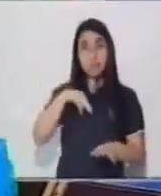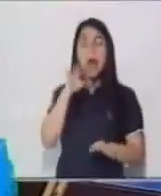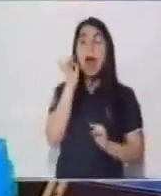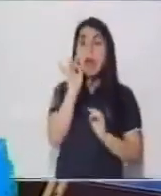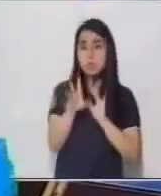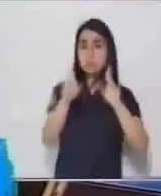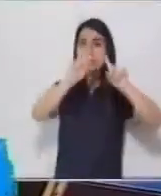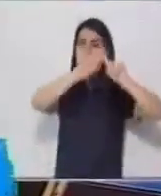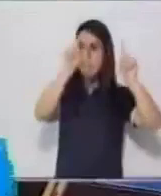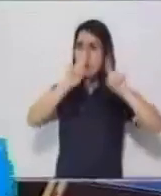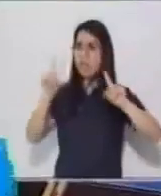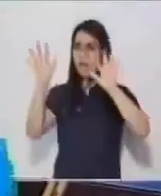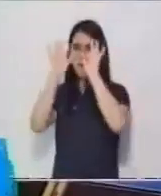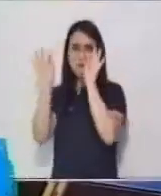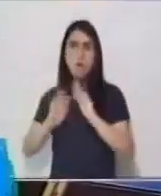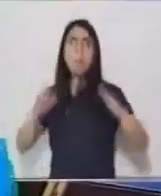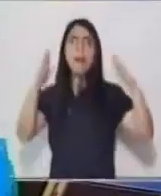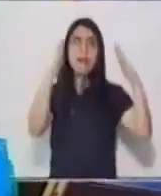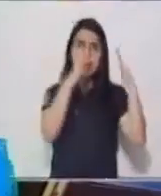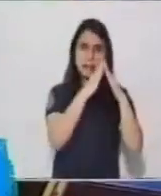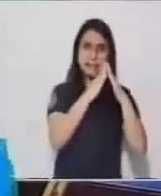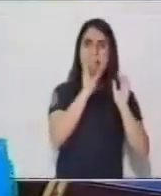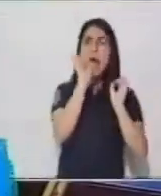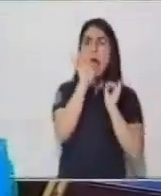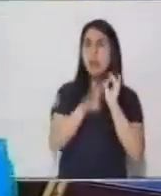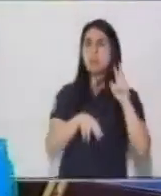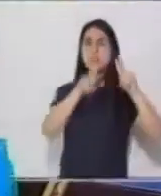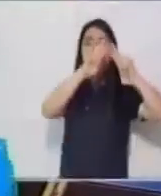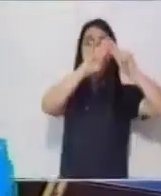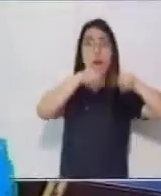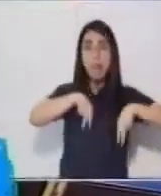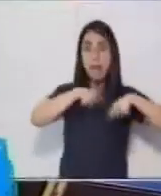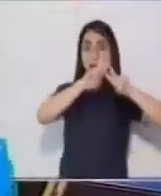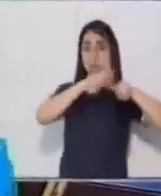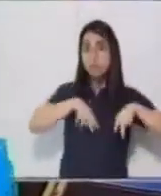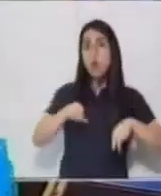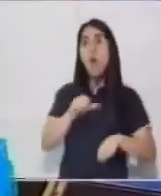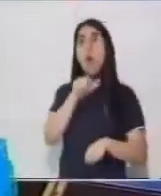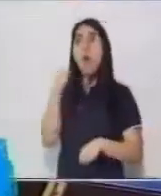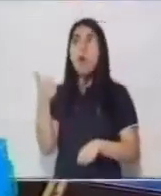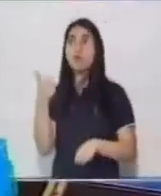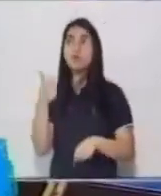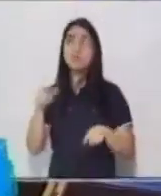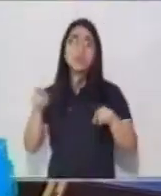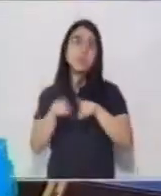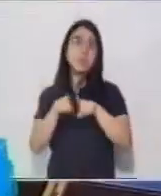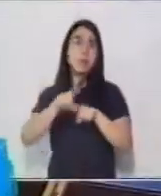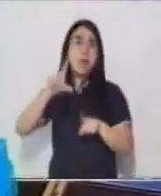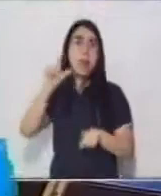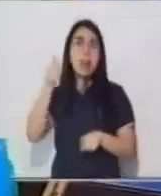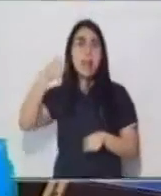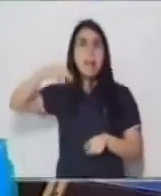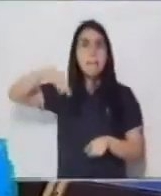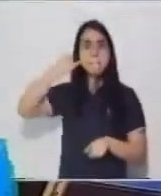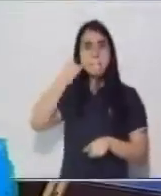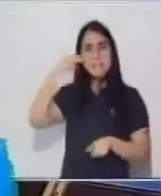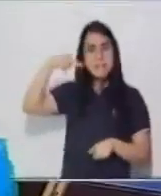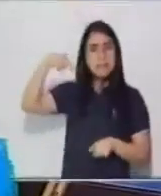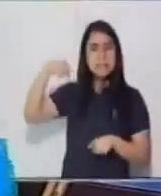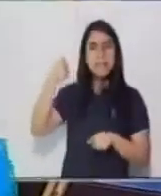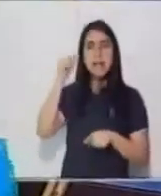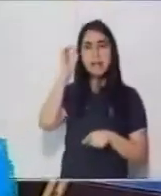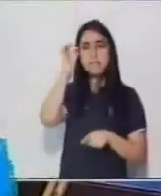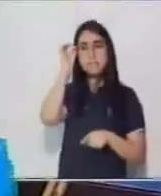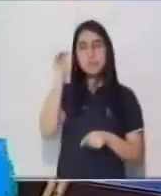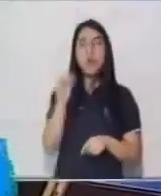viven con casas de lámina, otros con casa de block. Por ejemplo, vamos a hacer una casa de block. Bueno,